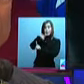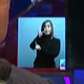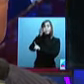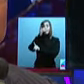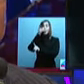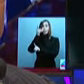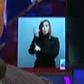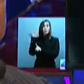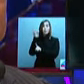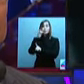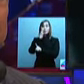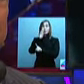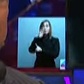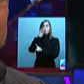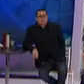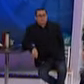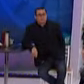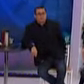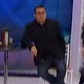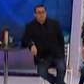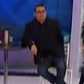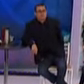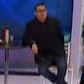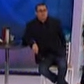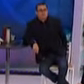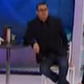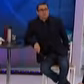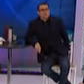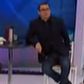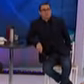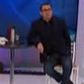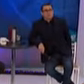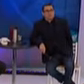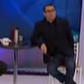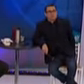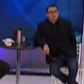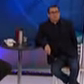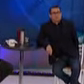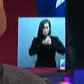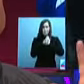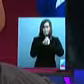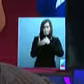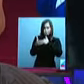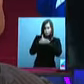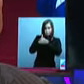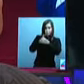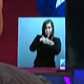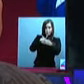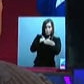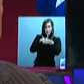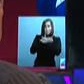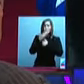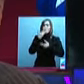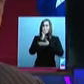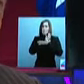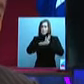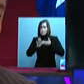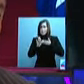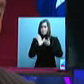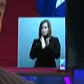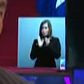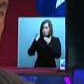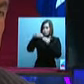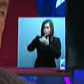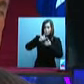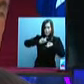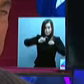No ha actuado ni porque tiene a ciudadanos norteamericanos secuestrados. Seguir exigiendo. Pero esta